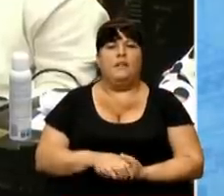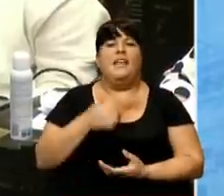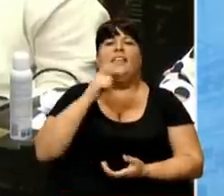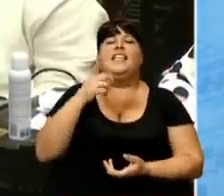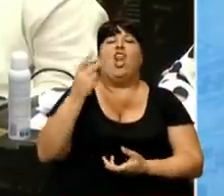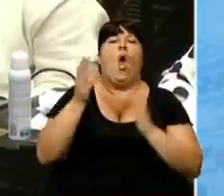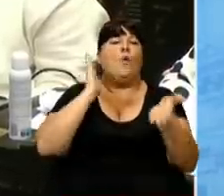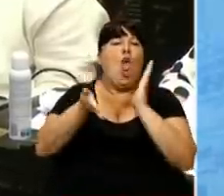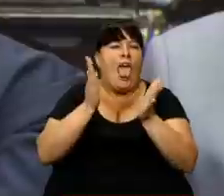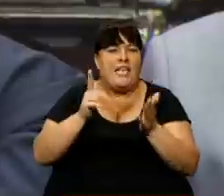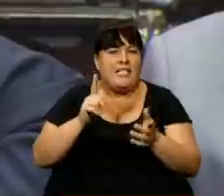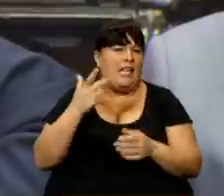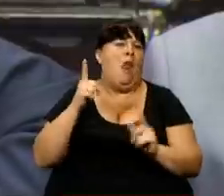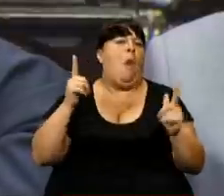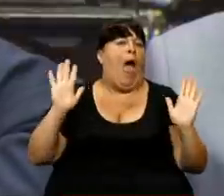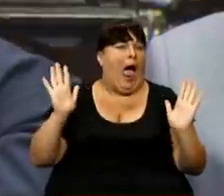Negar hasta la violencia